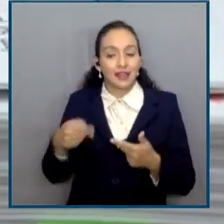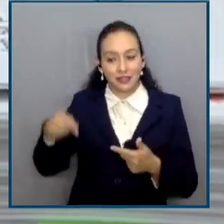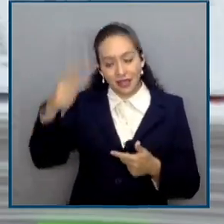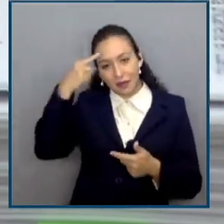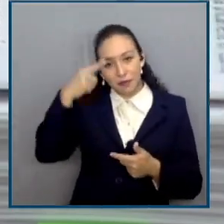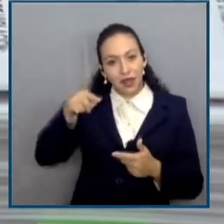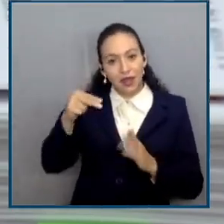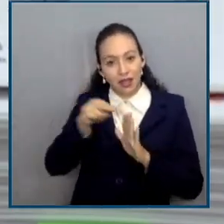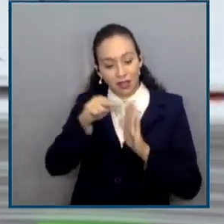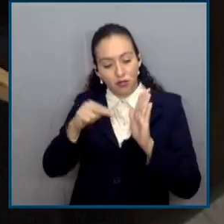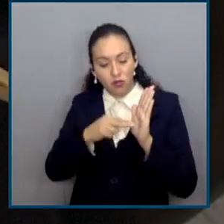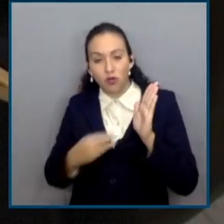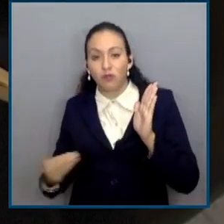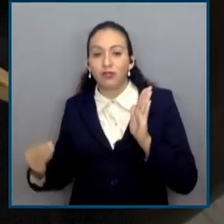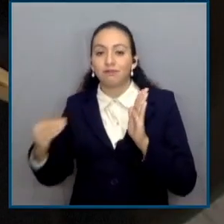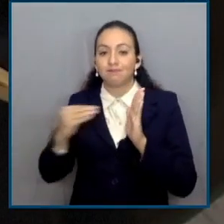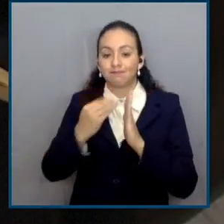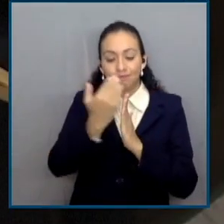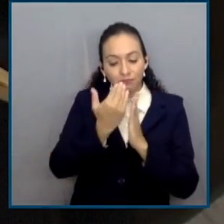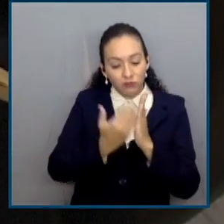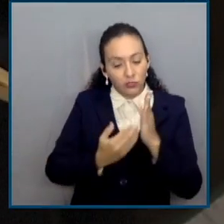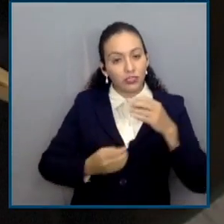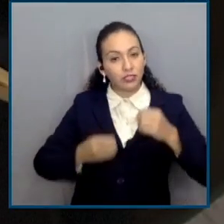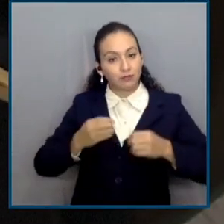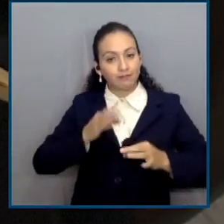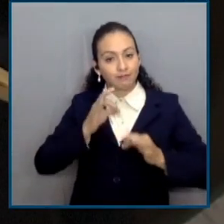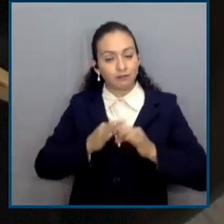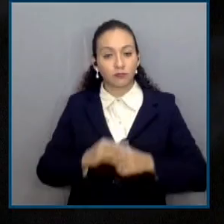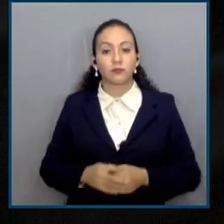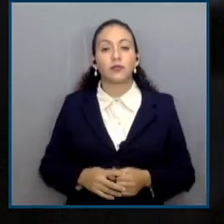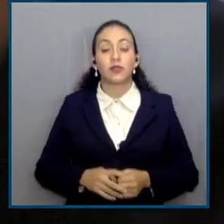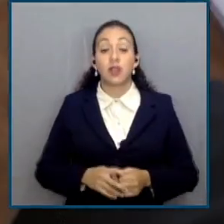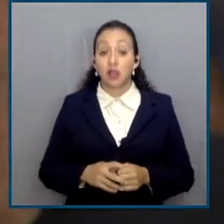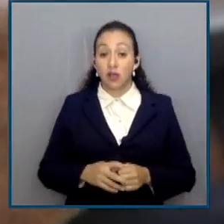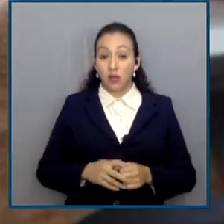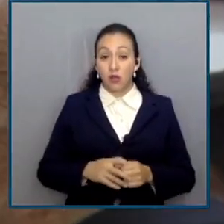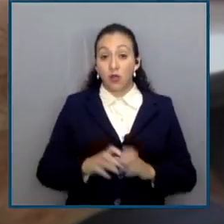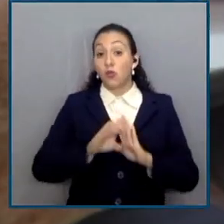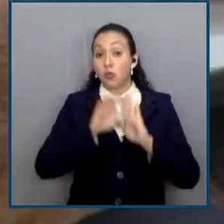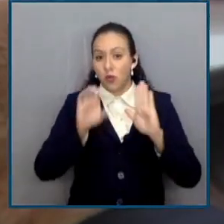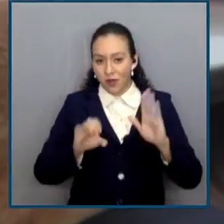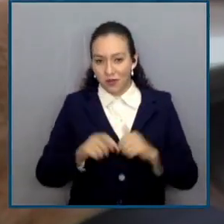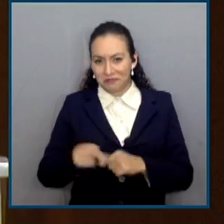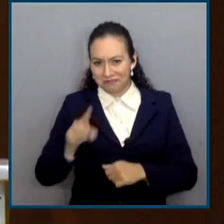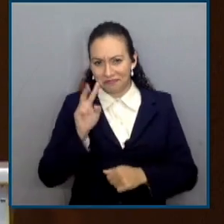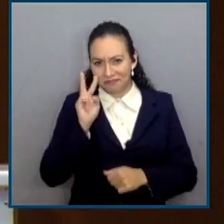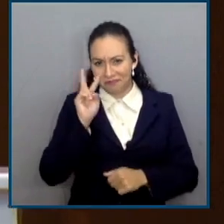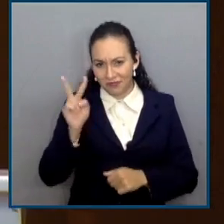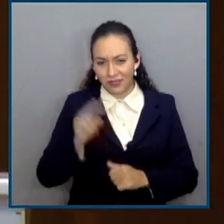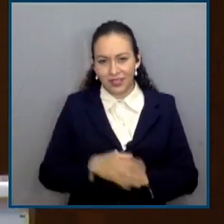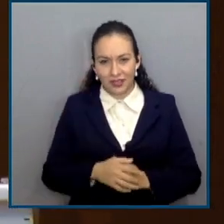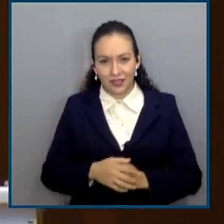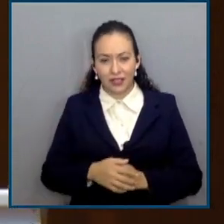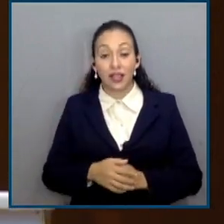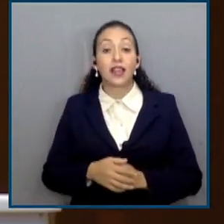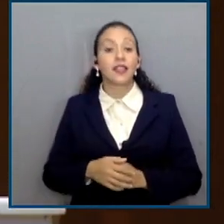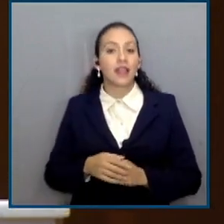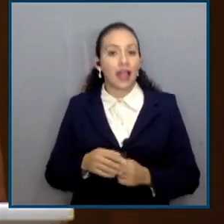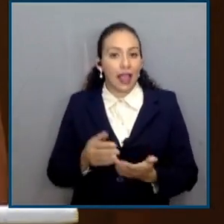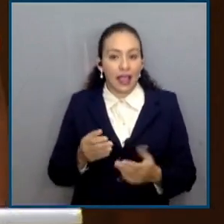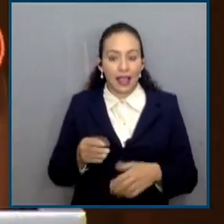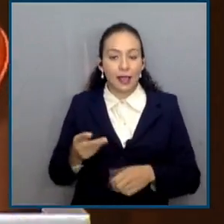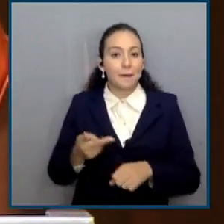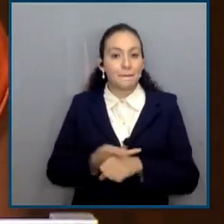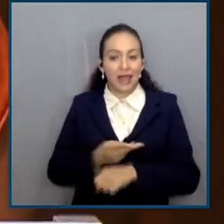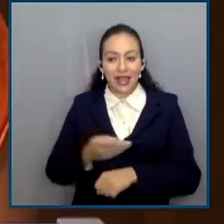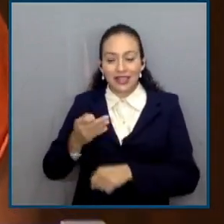sistema jurídico en acción. Ejemplo de ello, dijo, se puede ver en el estudio de realidad aduanera, misma que se presenta con